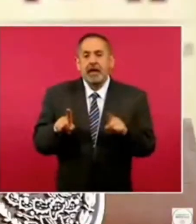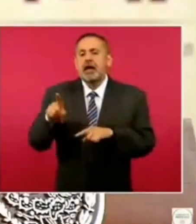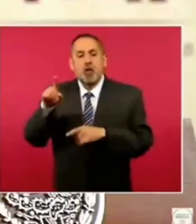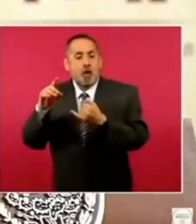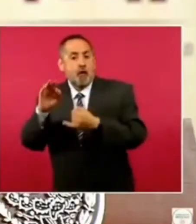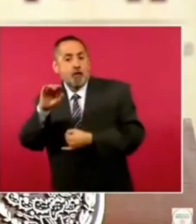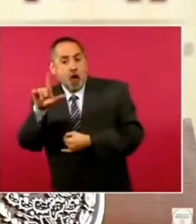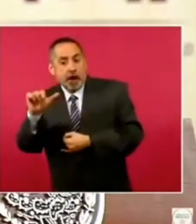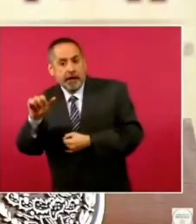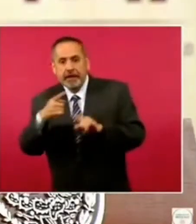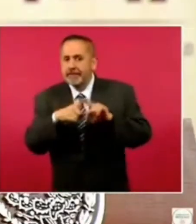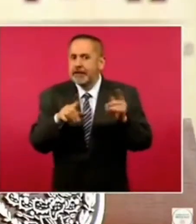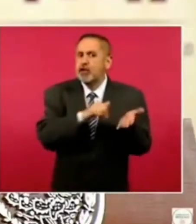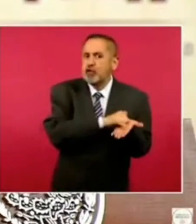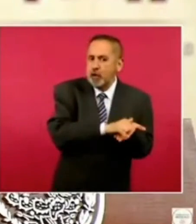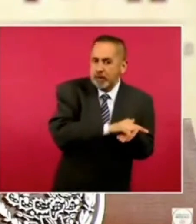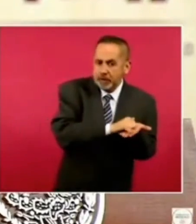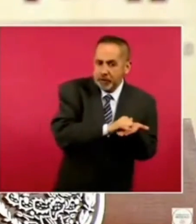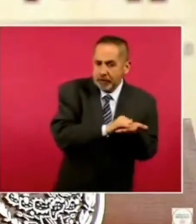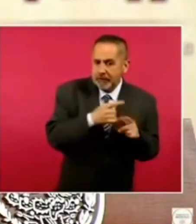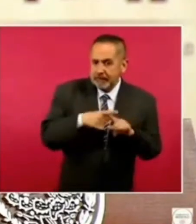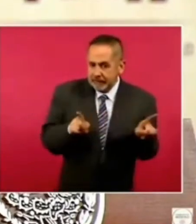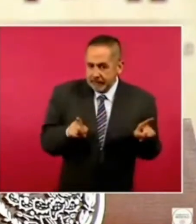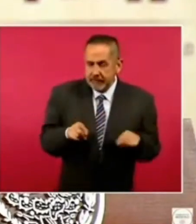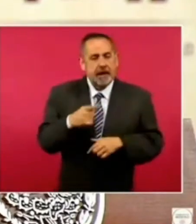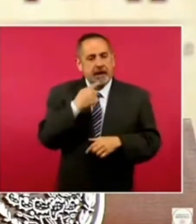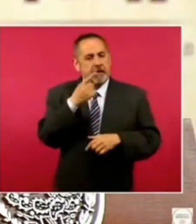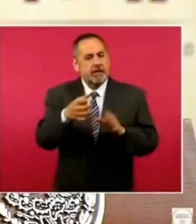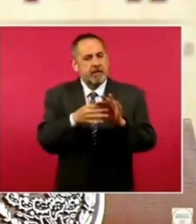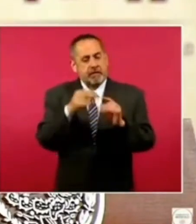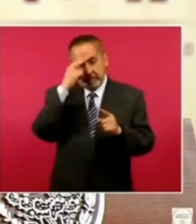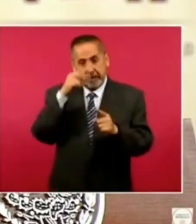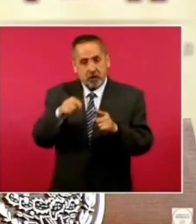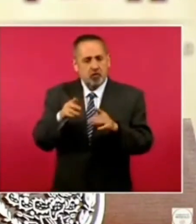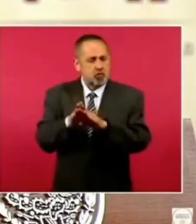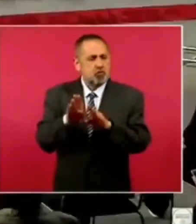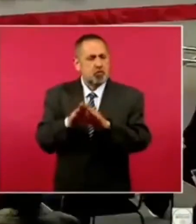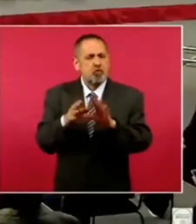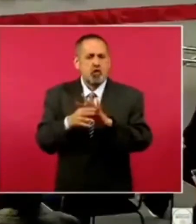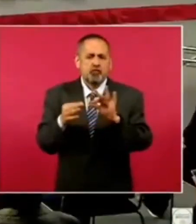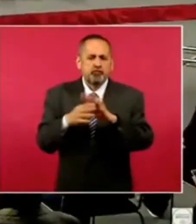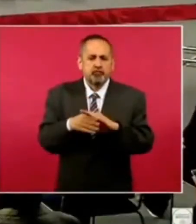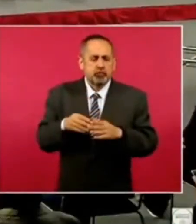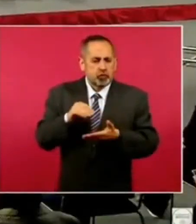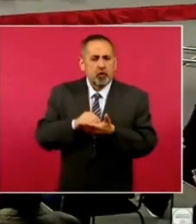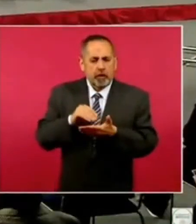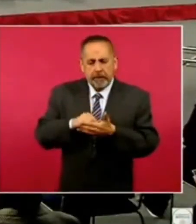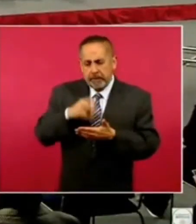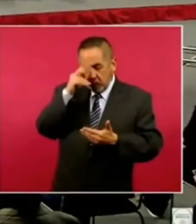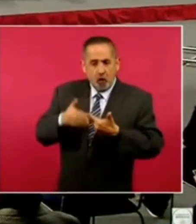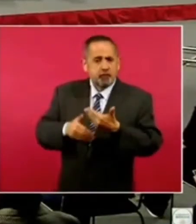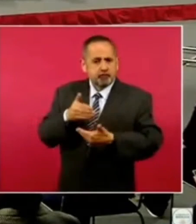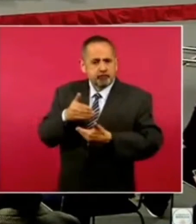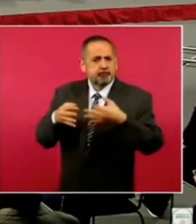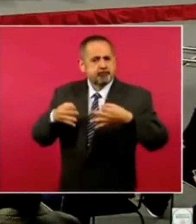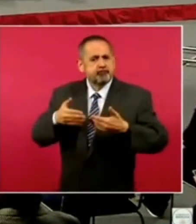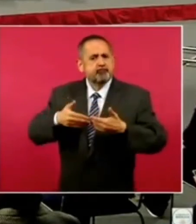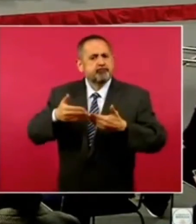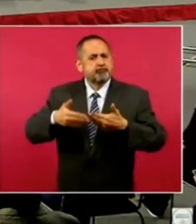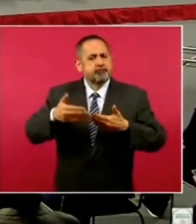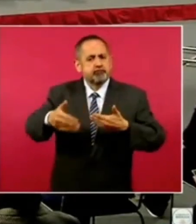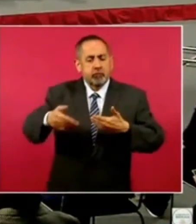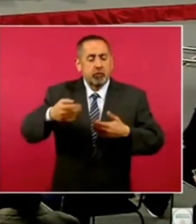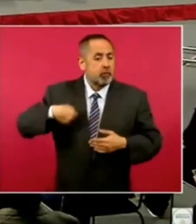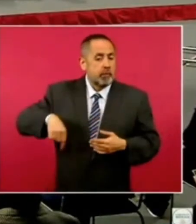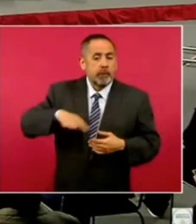York. En cuanto a México, los procesos penales siguen su curso y el gobierno